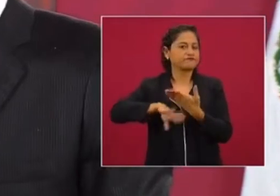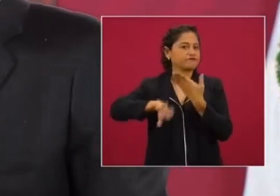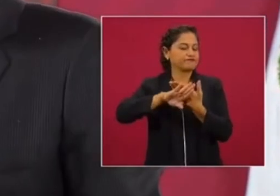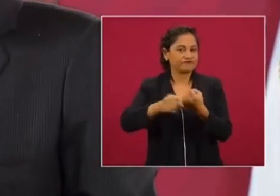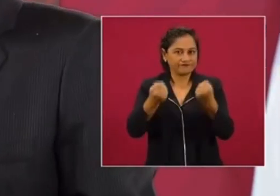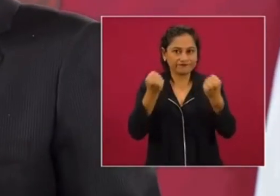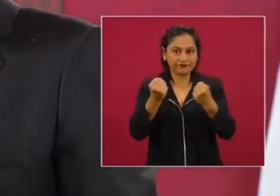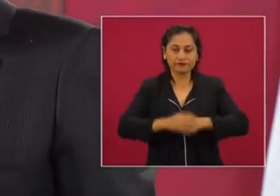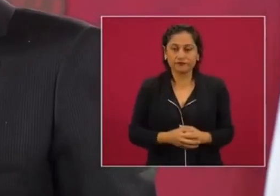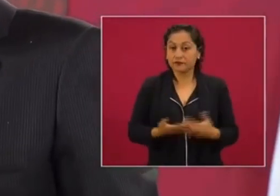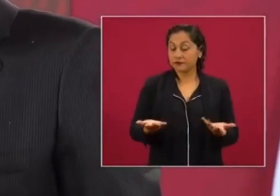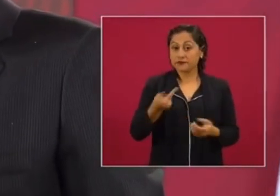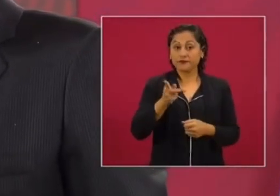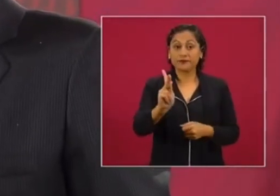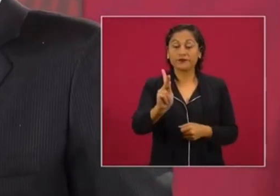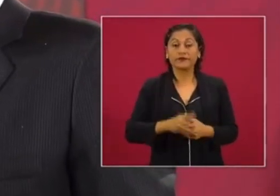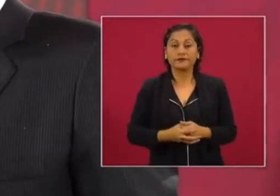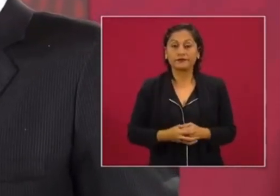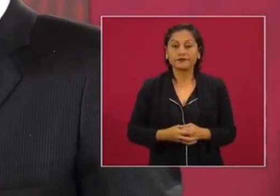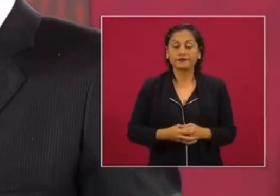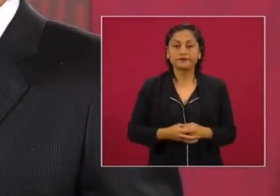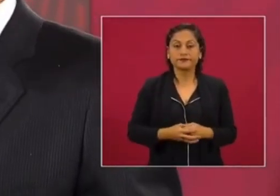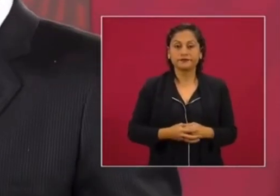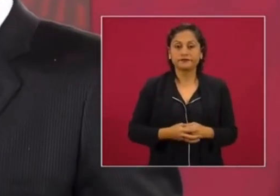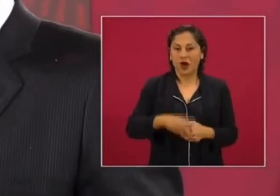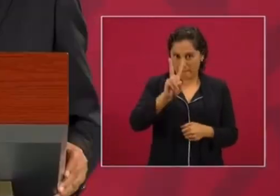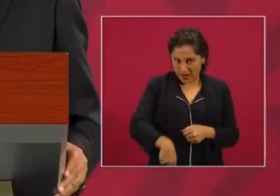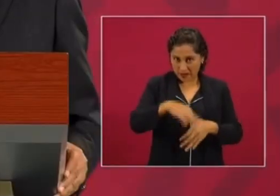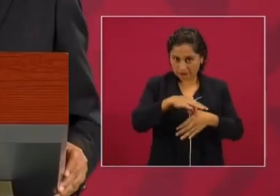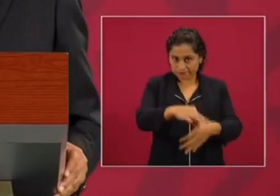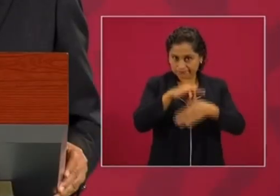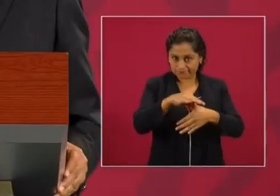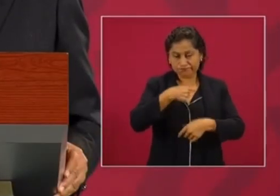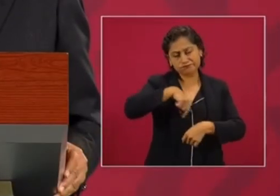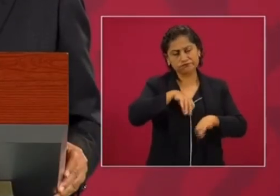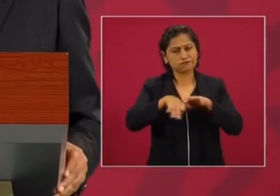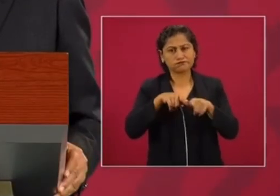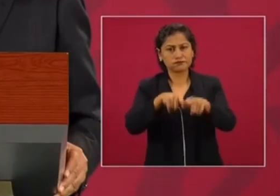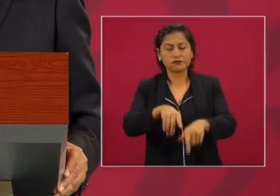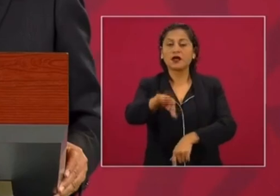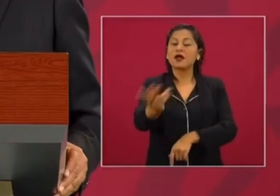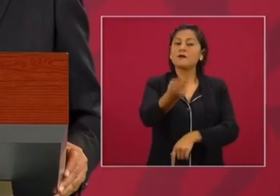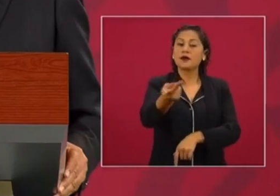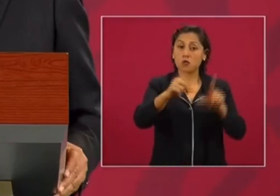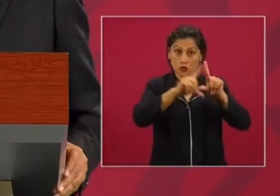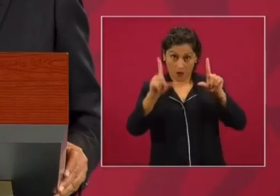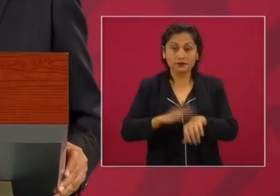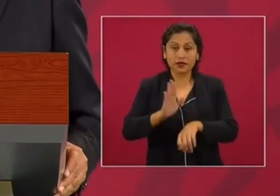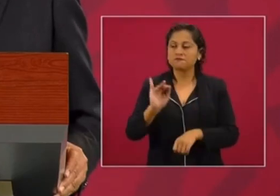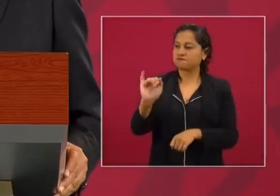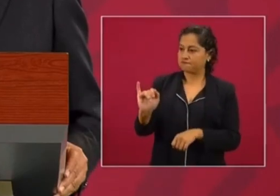Pero, ¿cuál es la realidad que estamos trabajando? Hay un país más pacífico, con mayor seguridad. Es un país